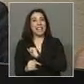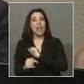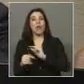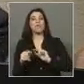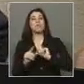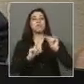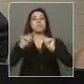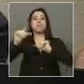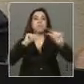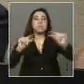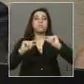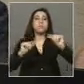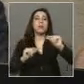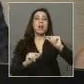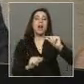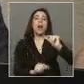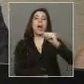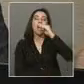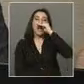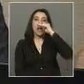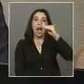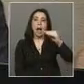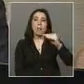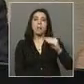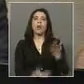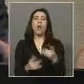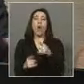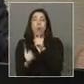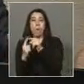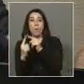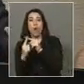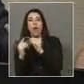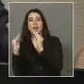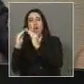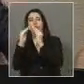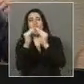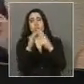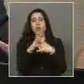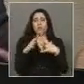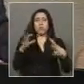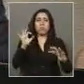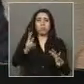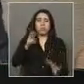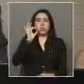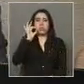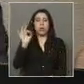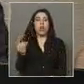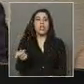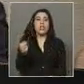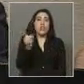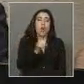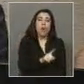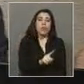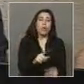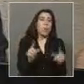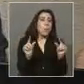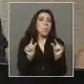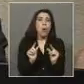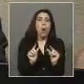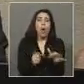Por un lado, con enormes condominios, y por otro lado, como señalé, con esta precariedad tremenda.